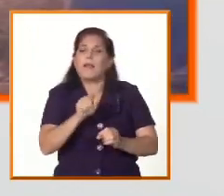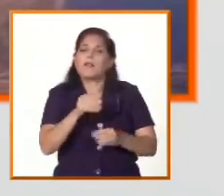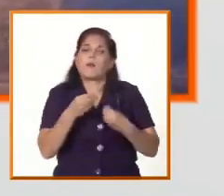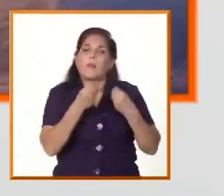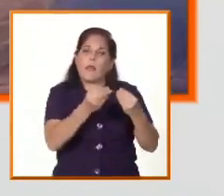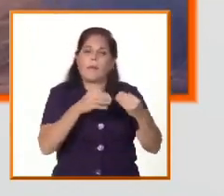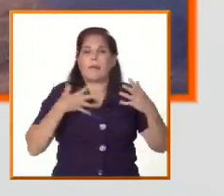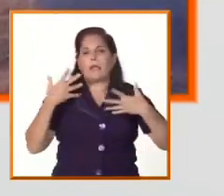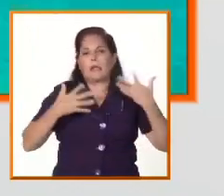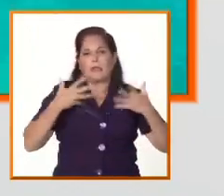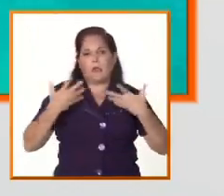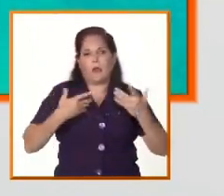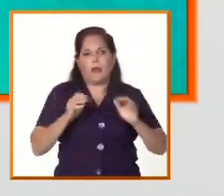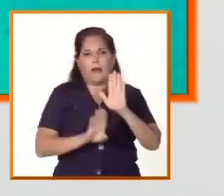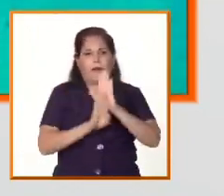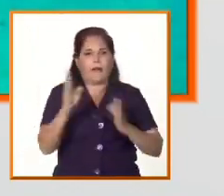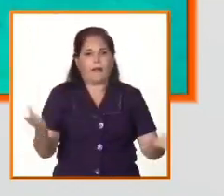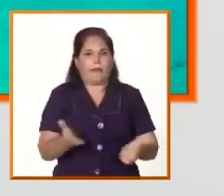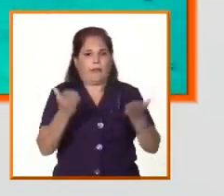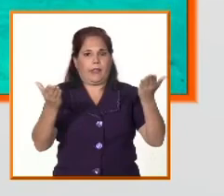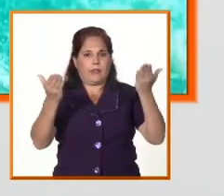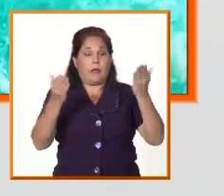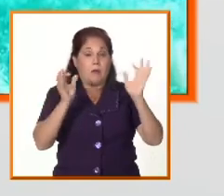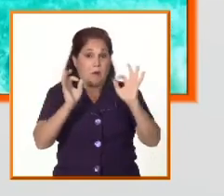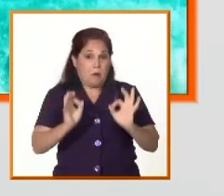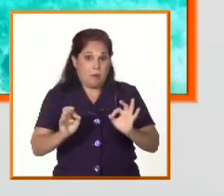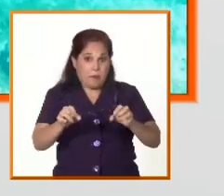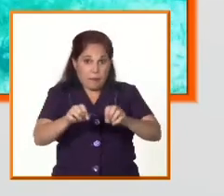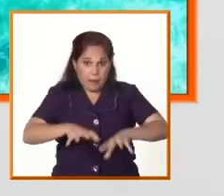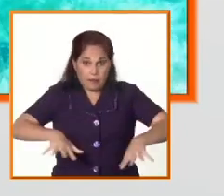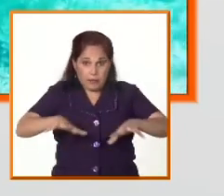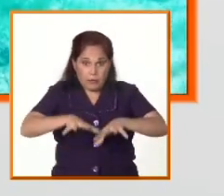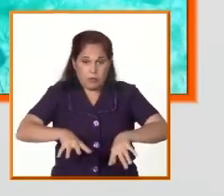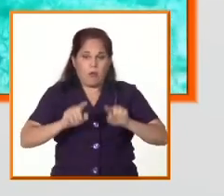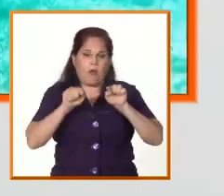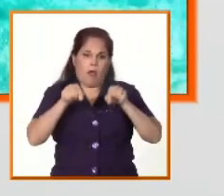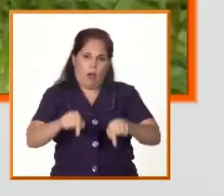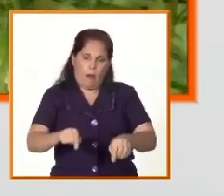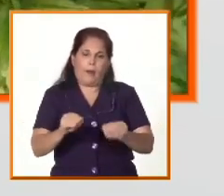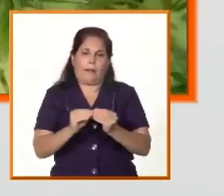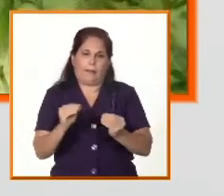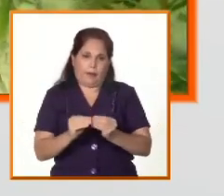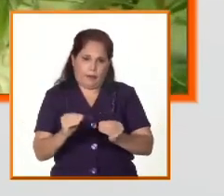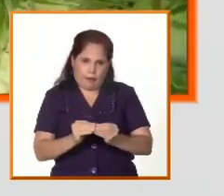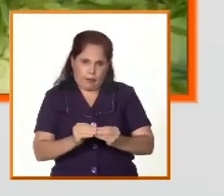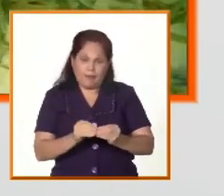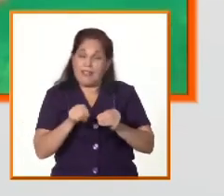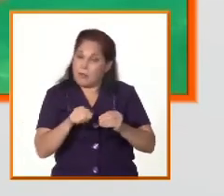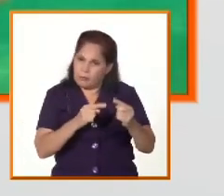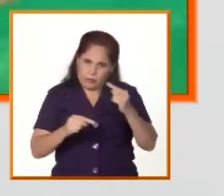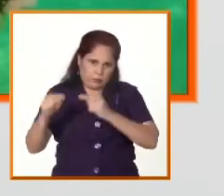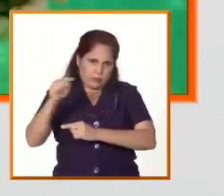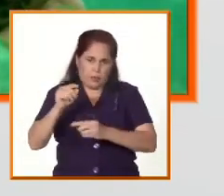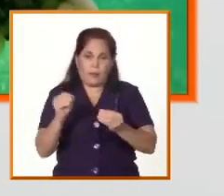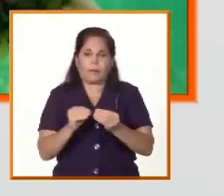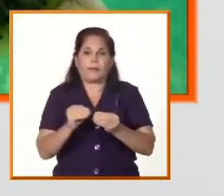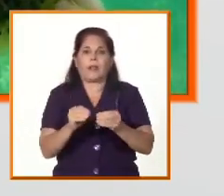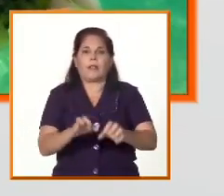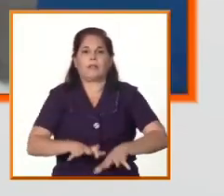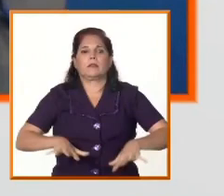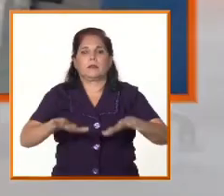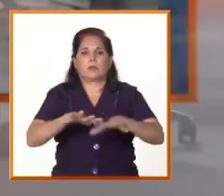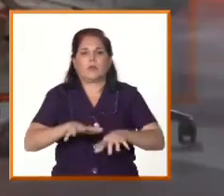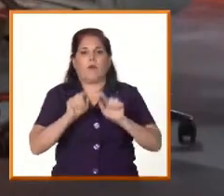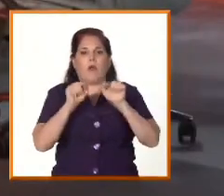precisamente el desarrollo y atemperadas a los a la situación que tenemos hoy en el país que eso es fundamental en el momento